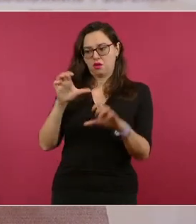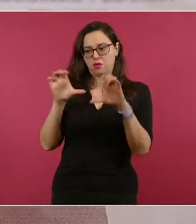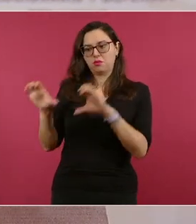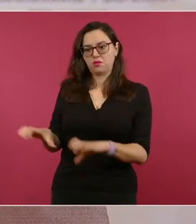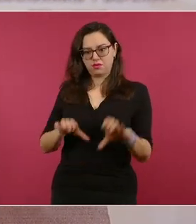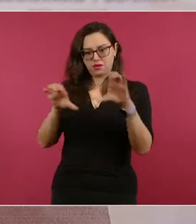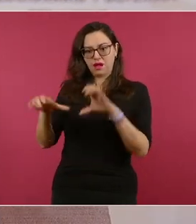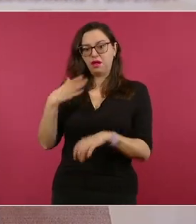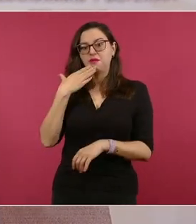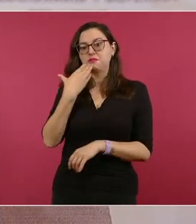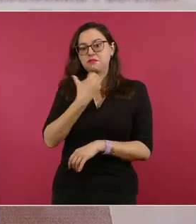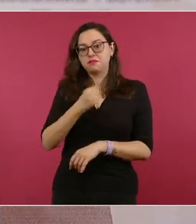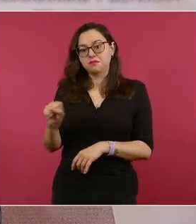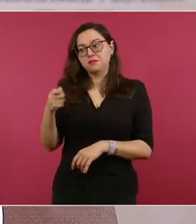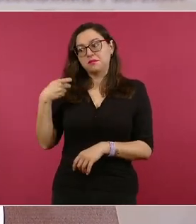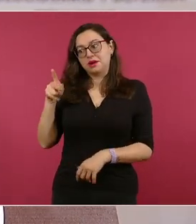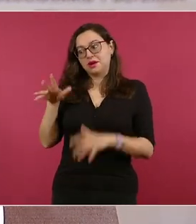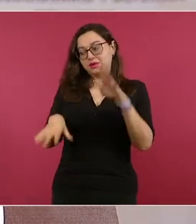pero falla